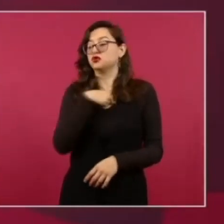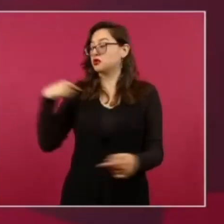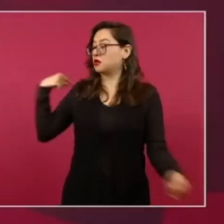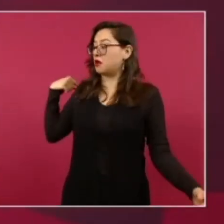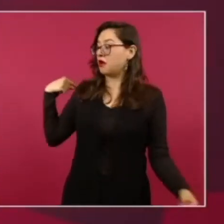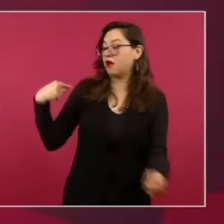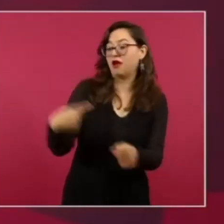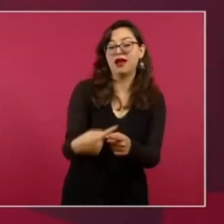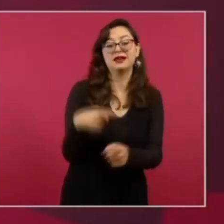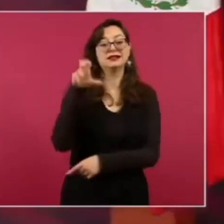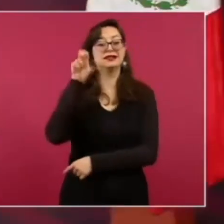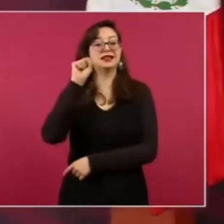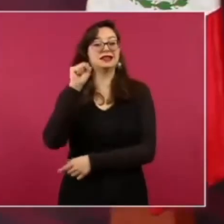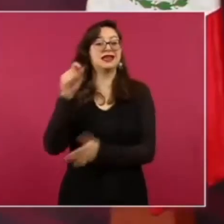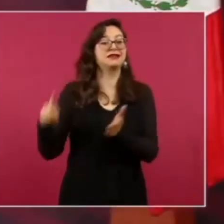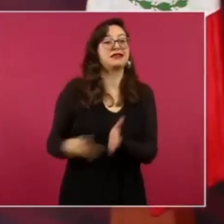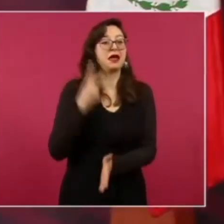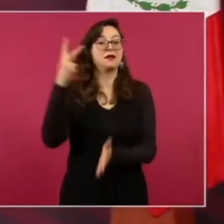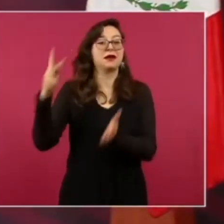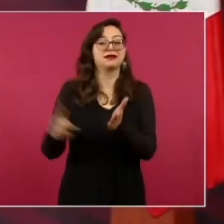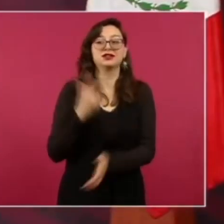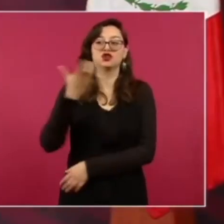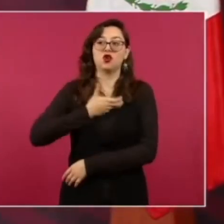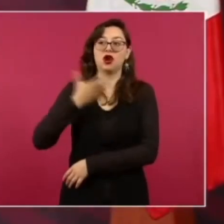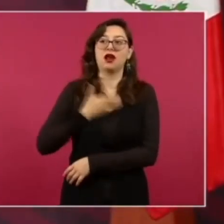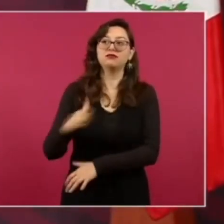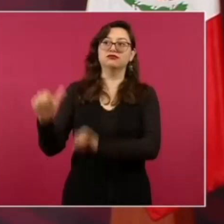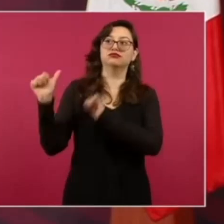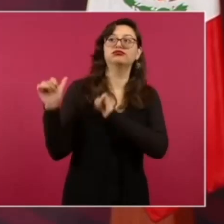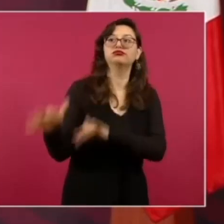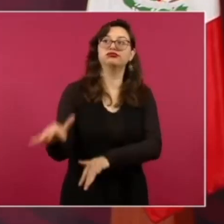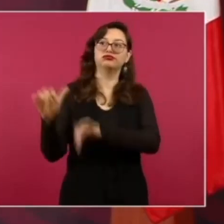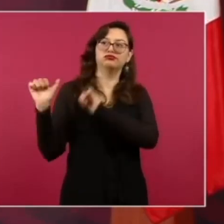la